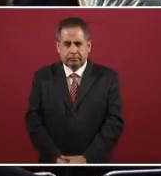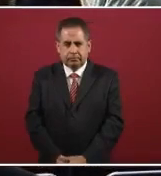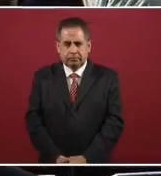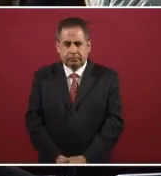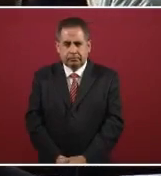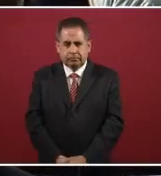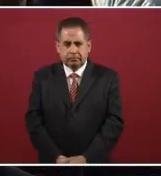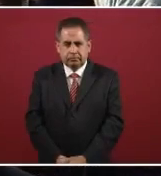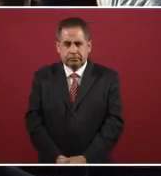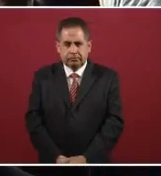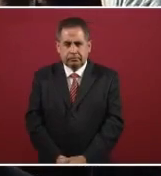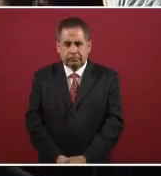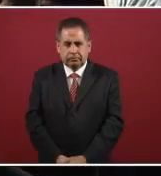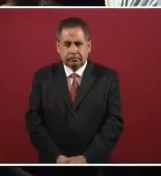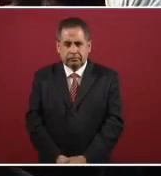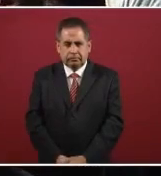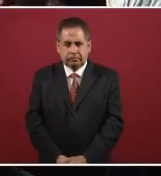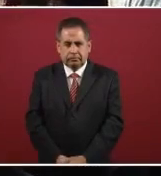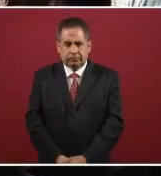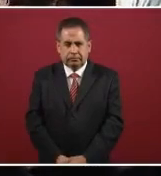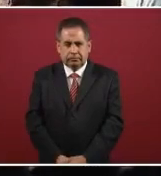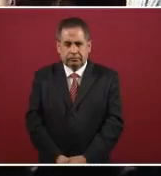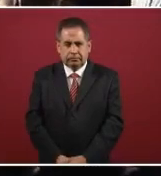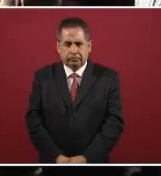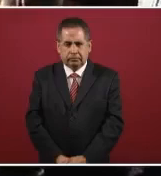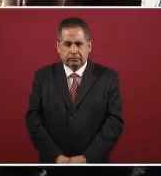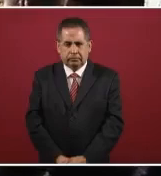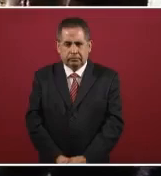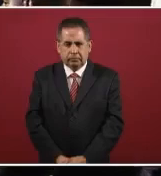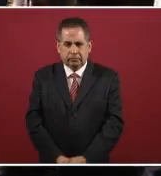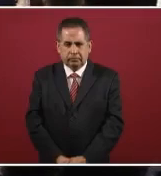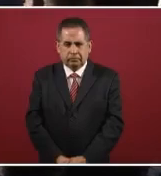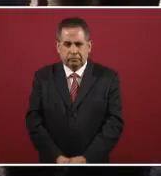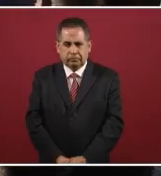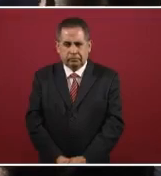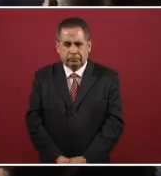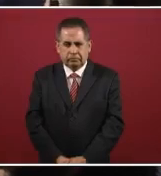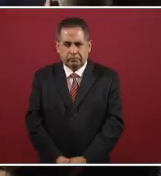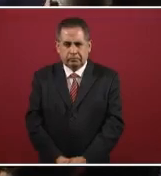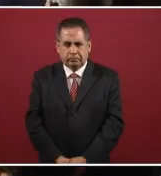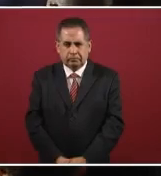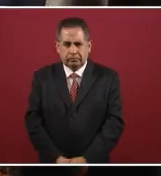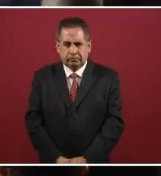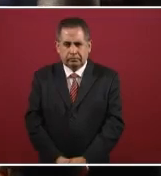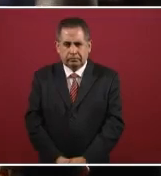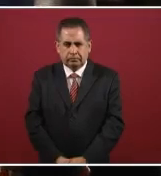una estrategia clara y yo diría genial para